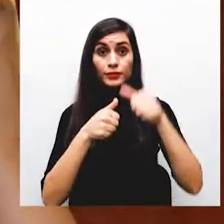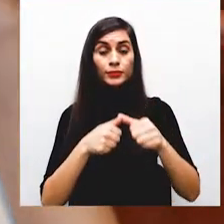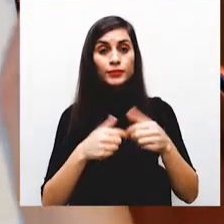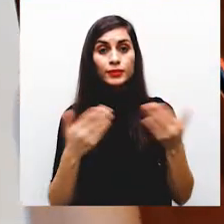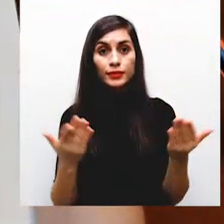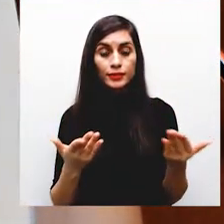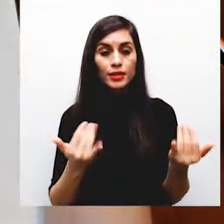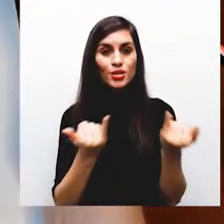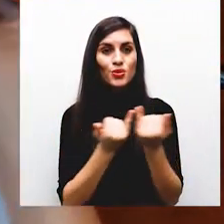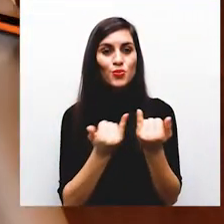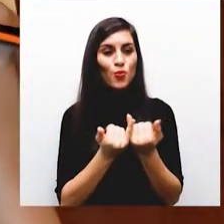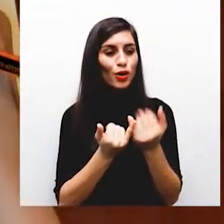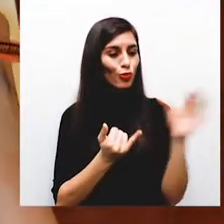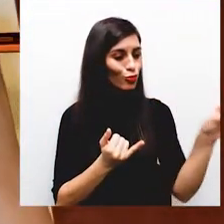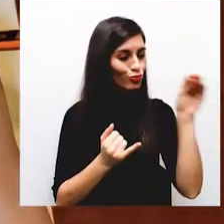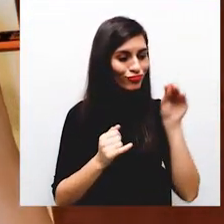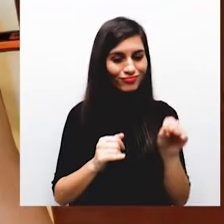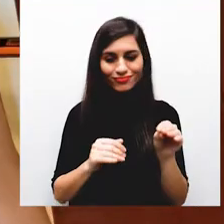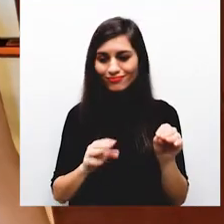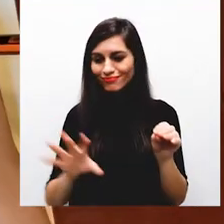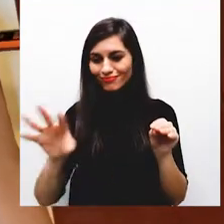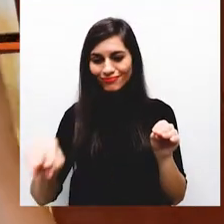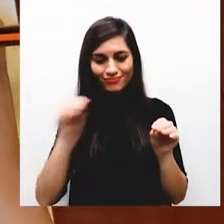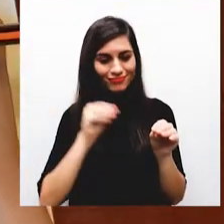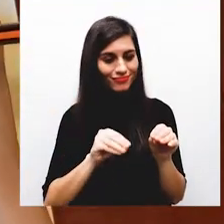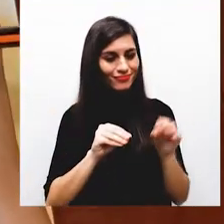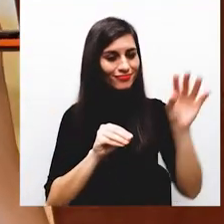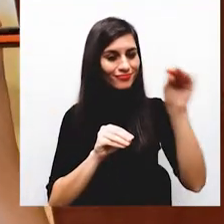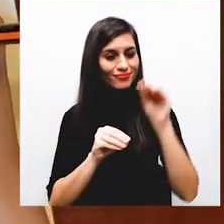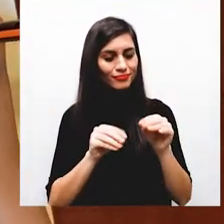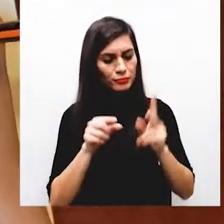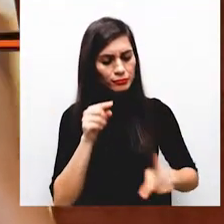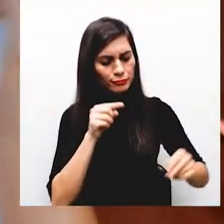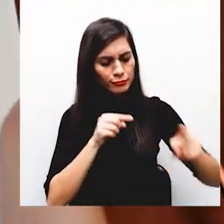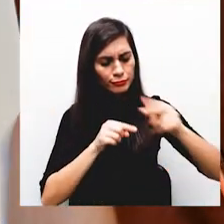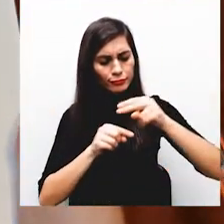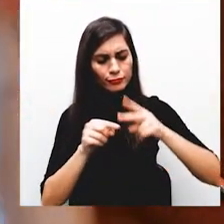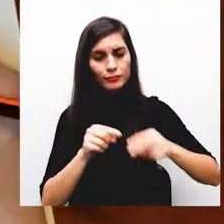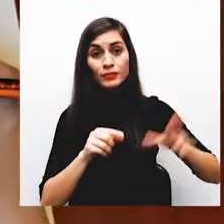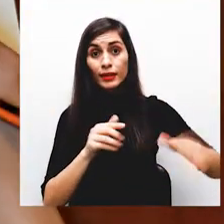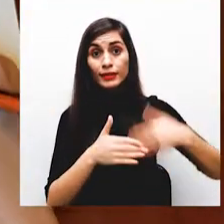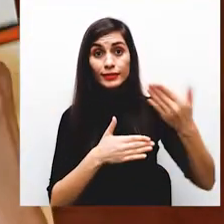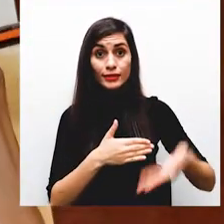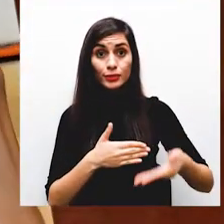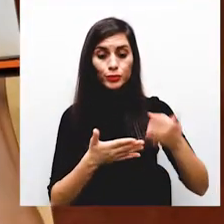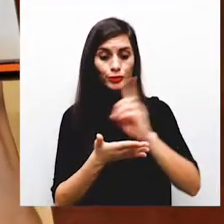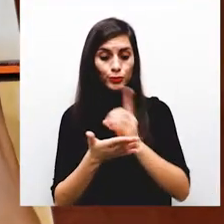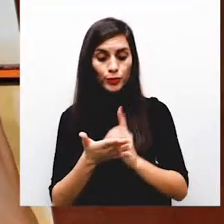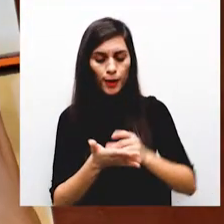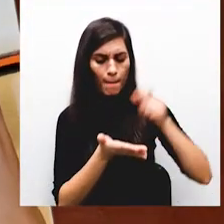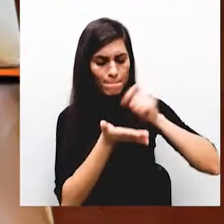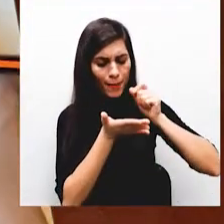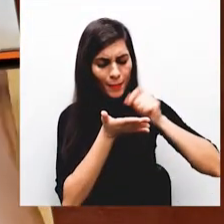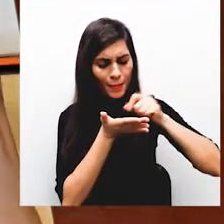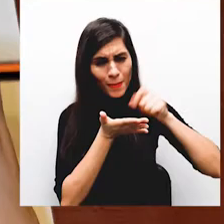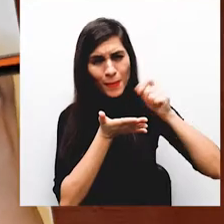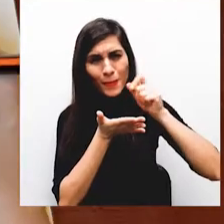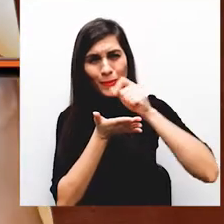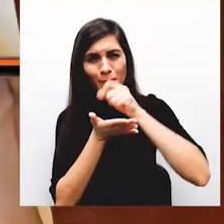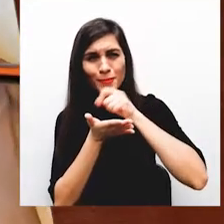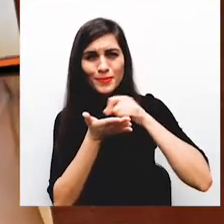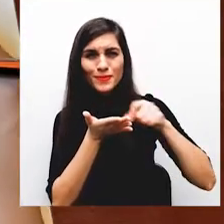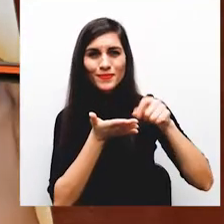haciendo una especie de collage que luego decoraremos con puntitos al estilo del artista